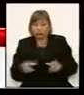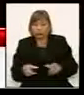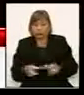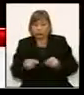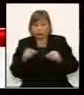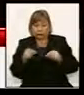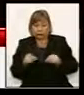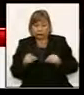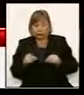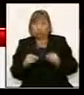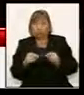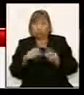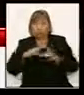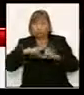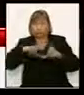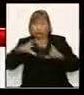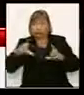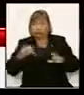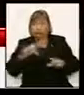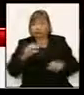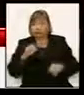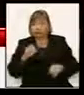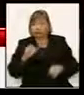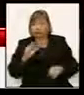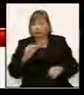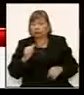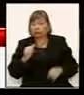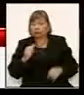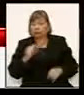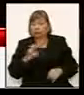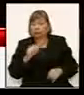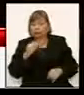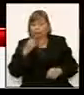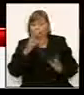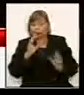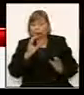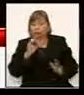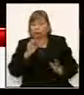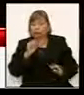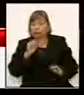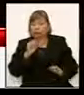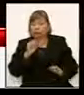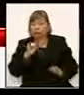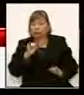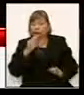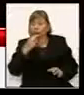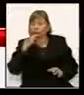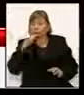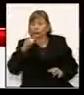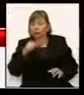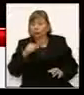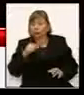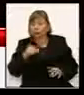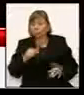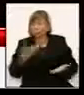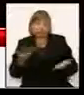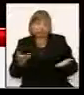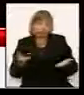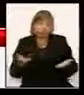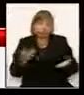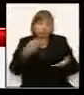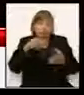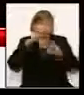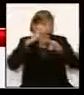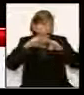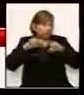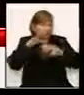caso para el óvalo de Canta Callao. Esta es una concesión, ¿cierto? Y en todo caso, los